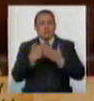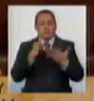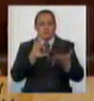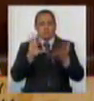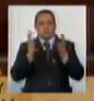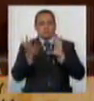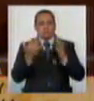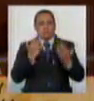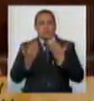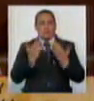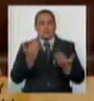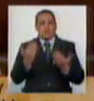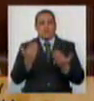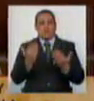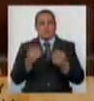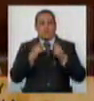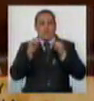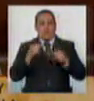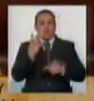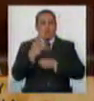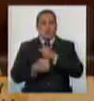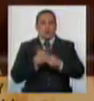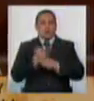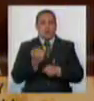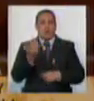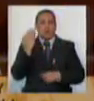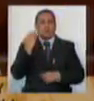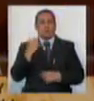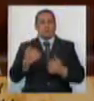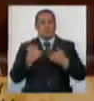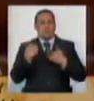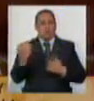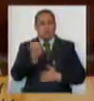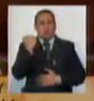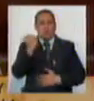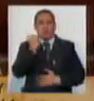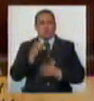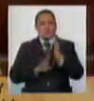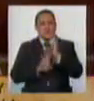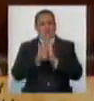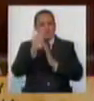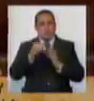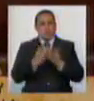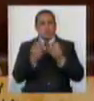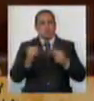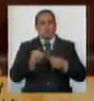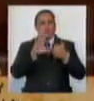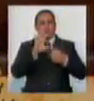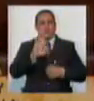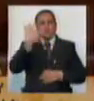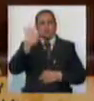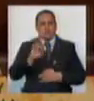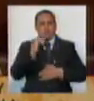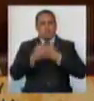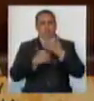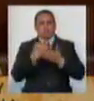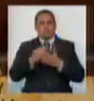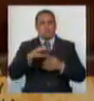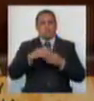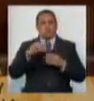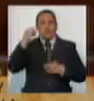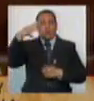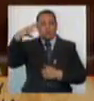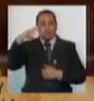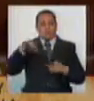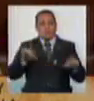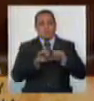modernización. En estos 4 años hemos logrado un crecimiento continuo del 6% en la producción de energía eléctrica